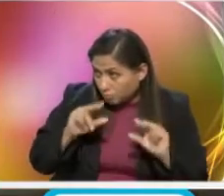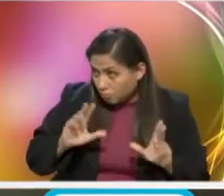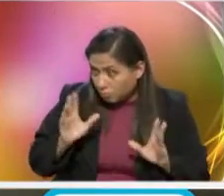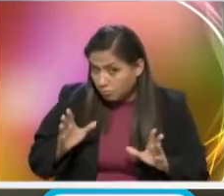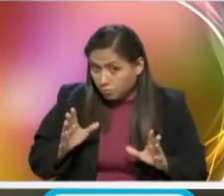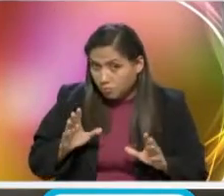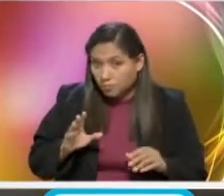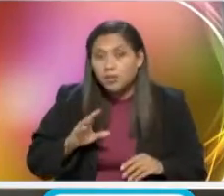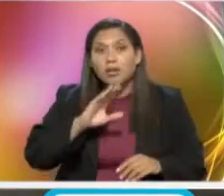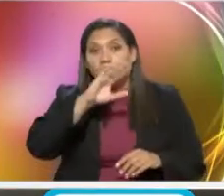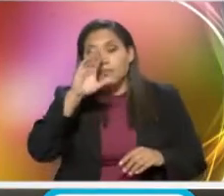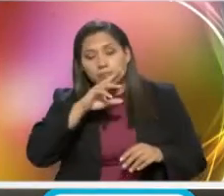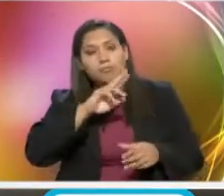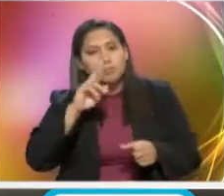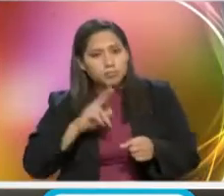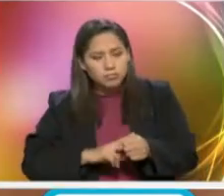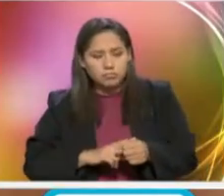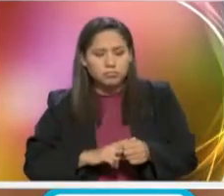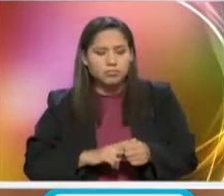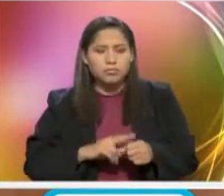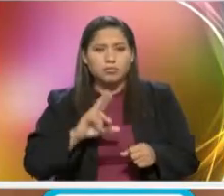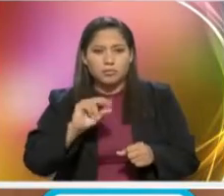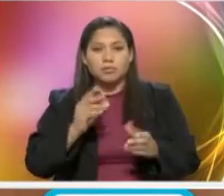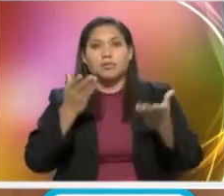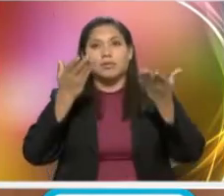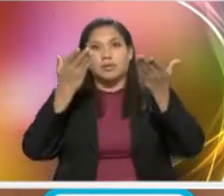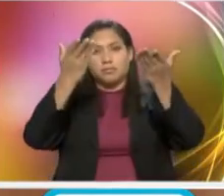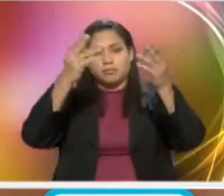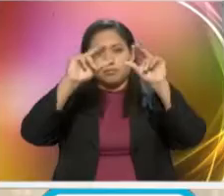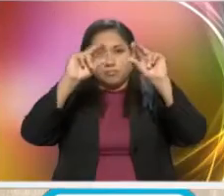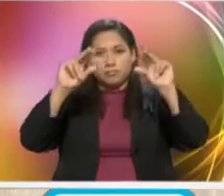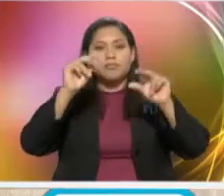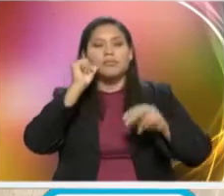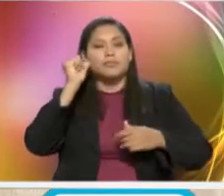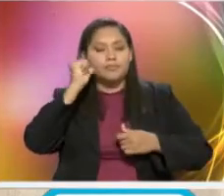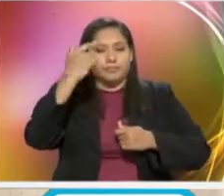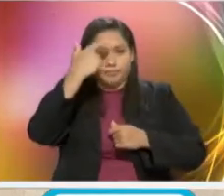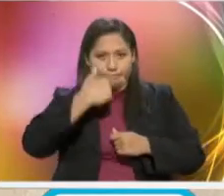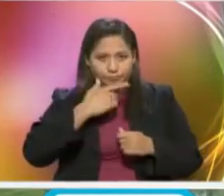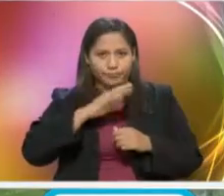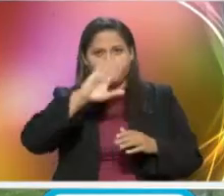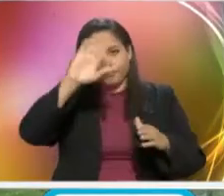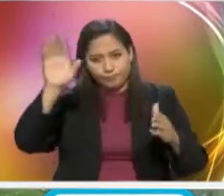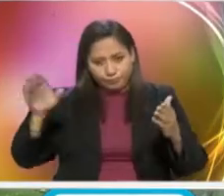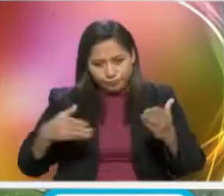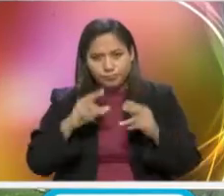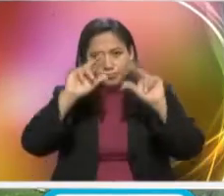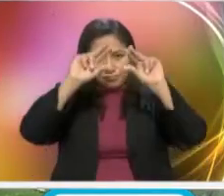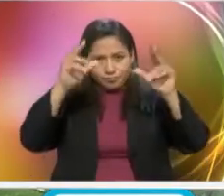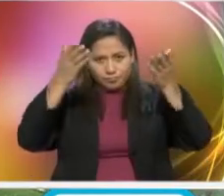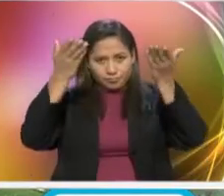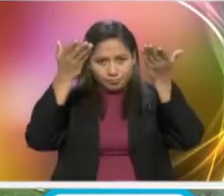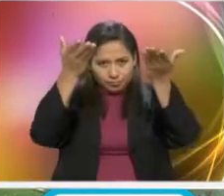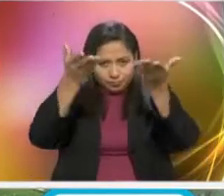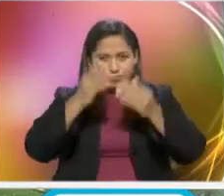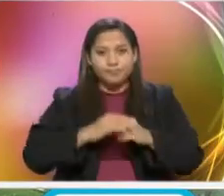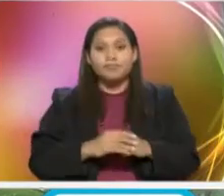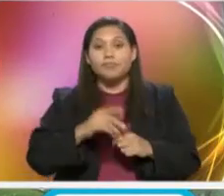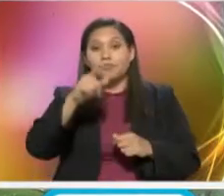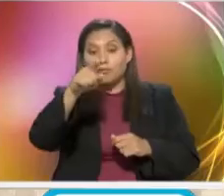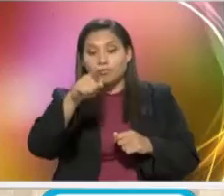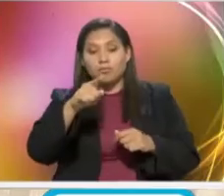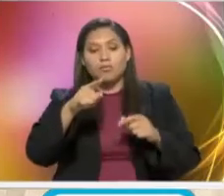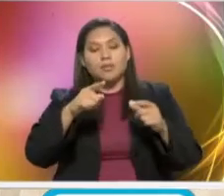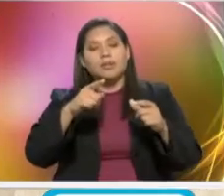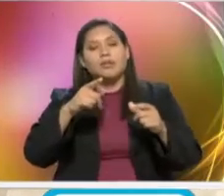cuando es natural. cuando es natural. Cuando es natural, no, lo metemos al congelador una noche antes. Eso. Lo que queremos es que, sí, lo que puedes hacer es sacas toda la